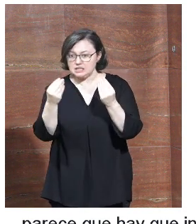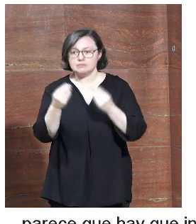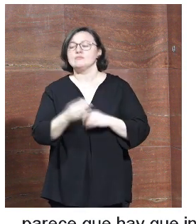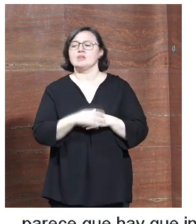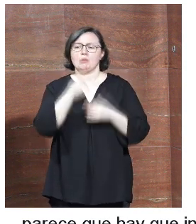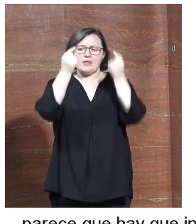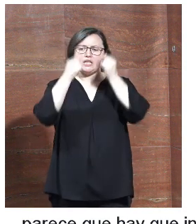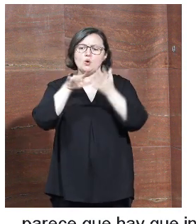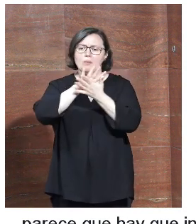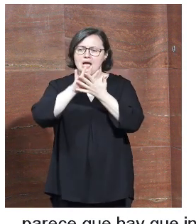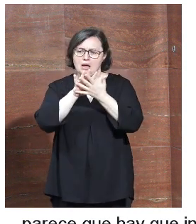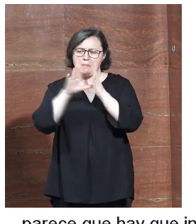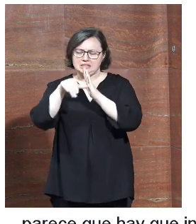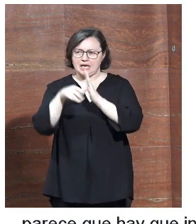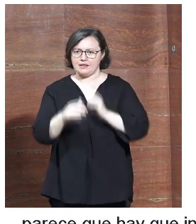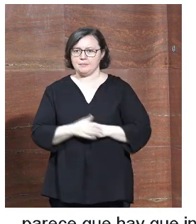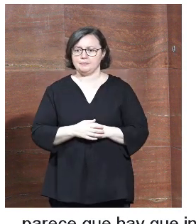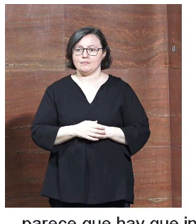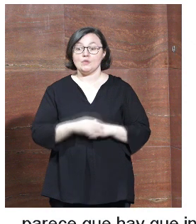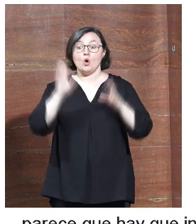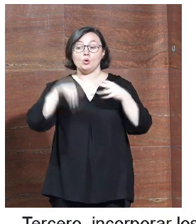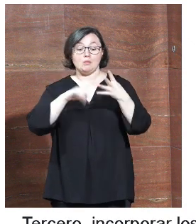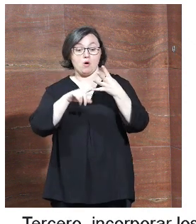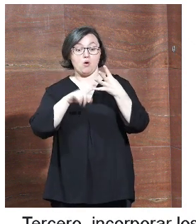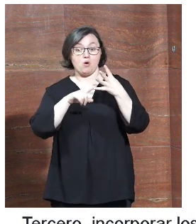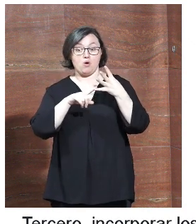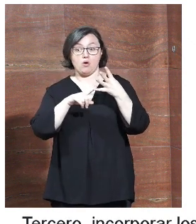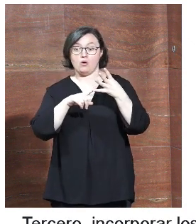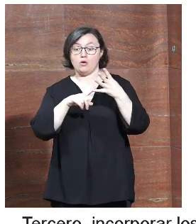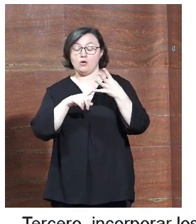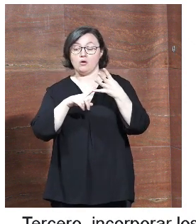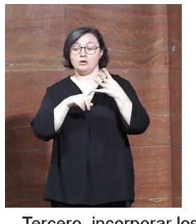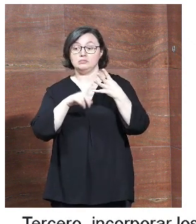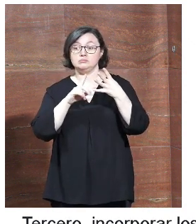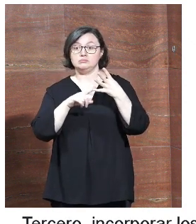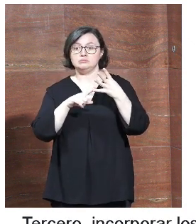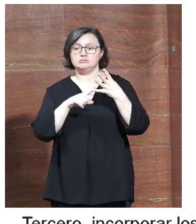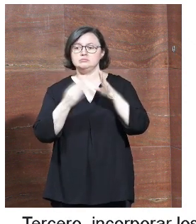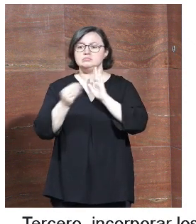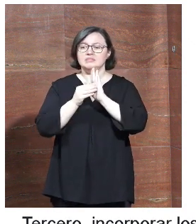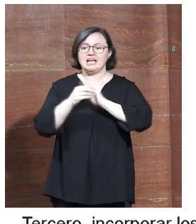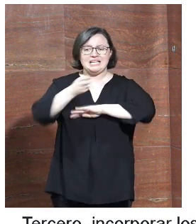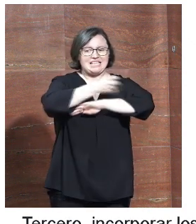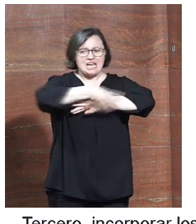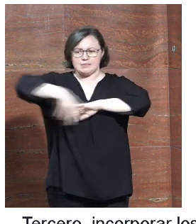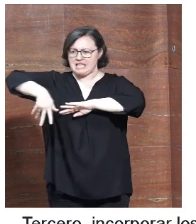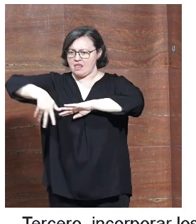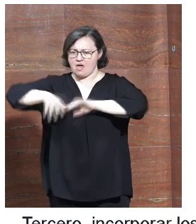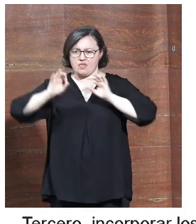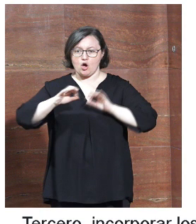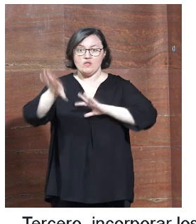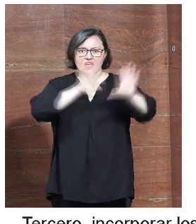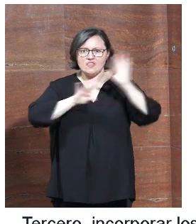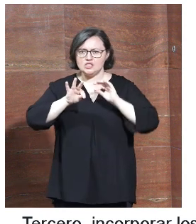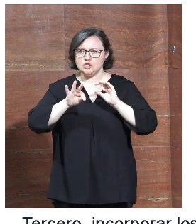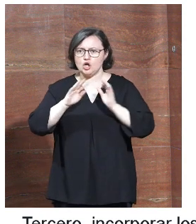habrá y lo profundizo. Y por último lado, Incorporar la transversalidad en la toma de decisiones en